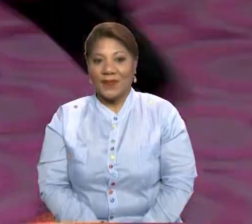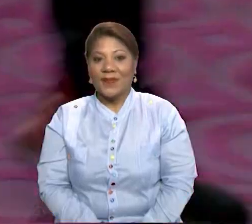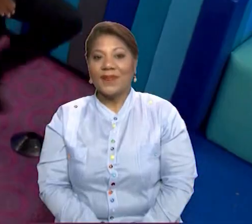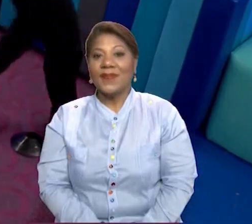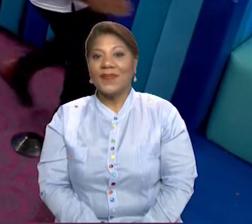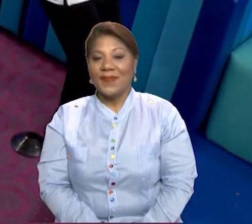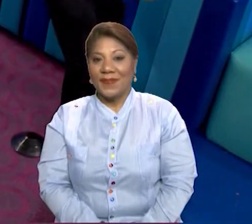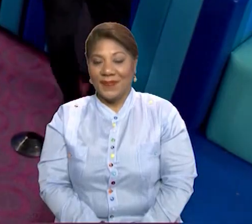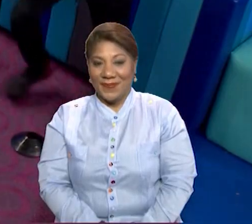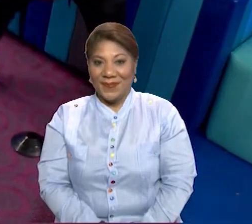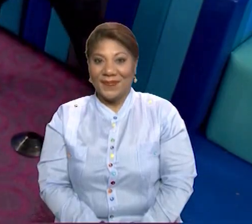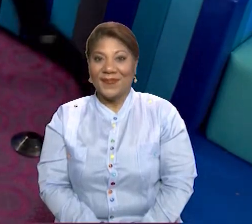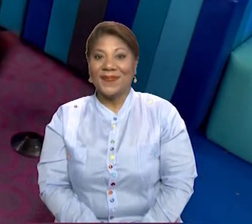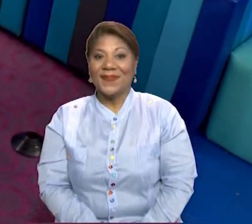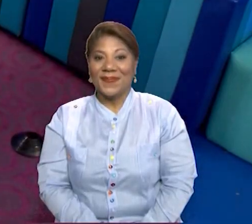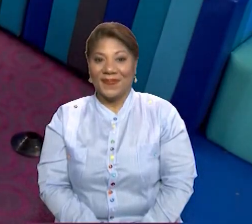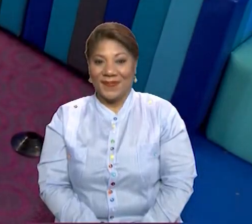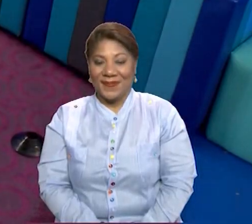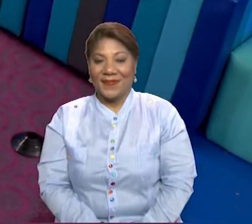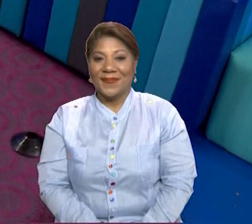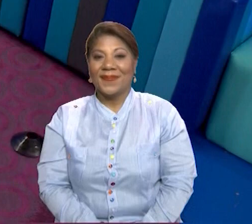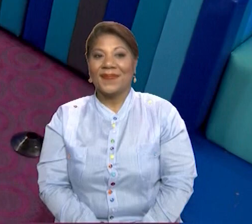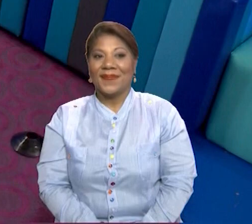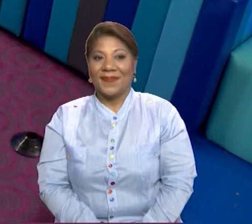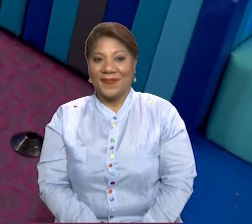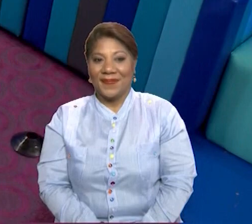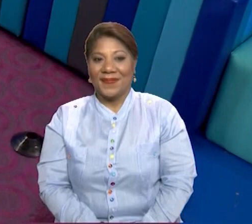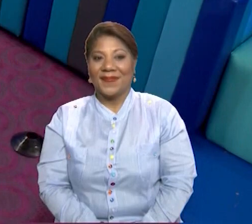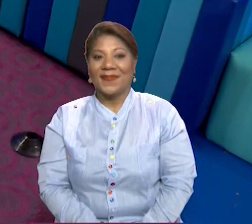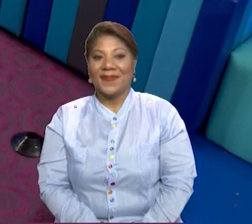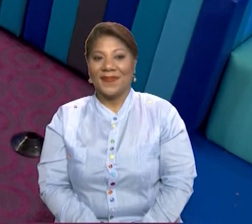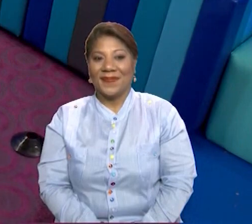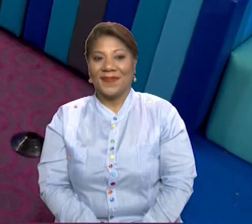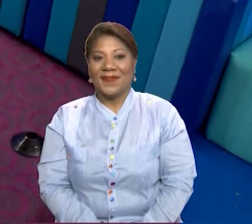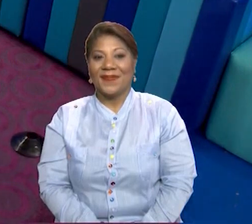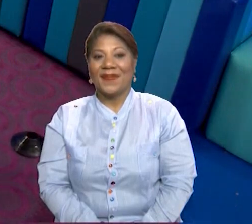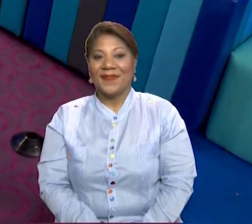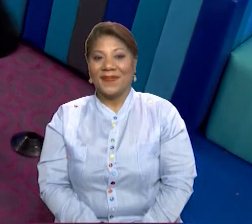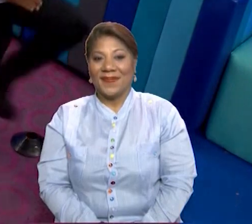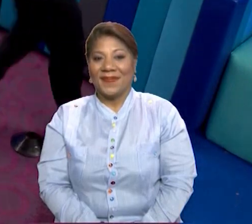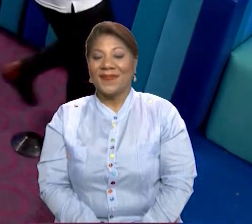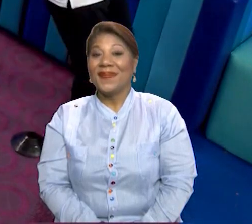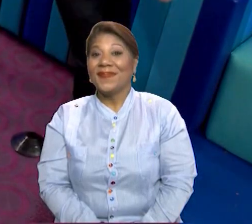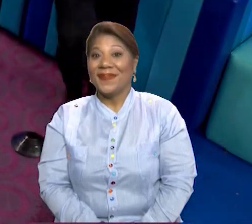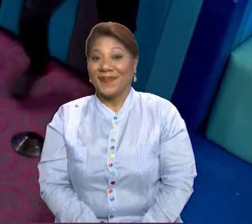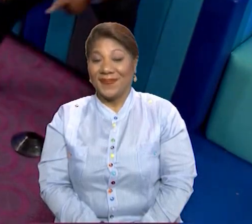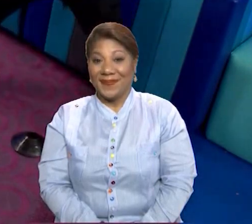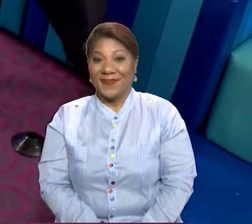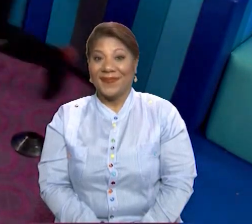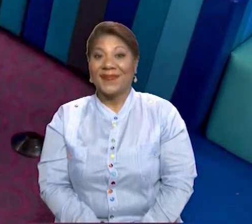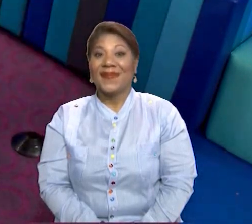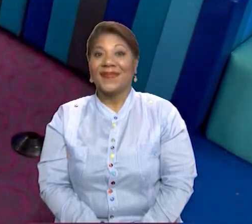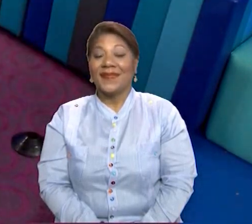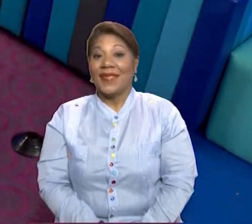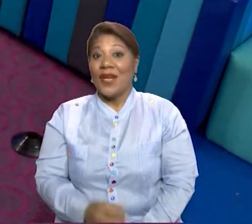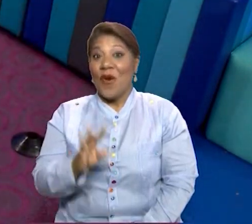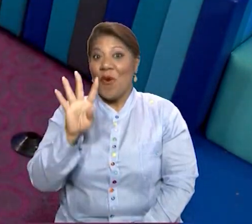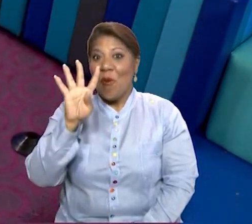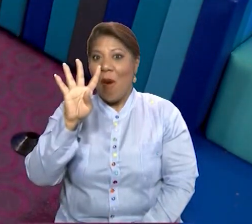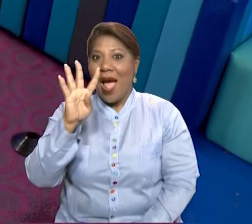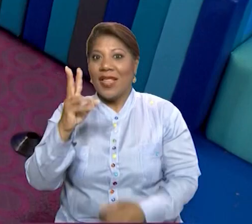dos, tres, cuatro, cinco. Vengo por fuera, ya. Un, dos, tres, cuatro, cinco. Una más,